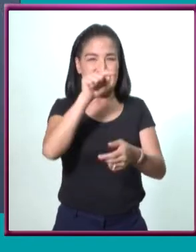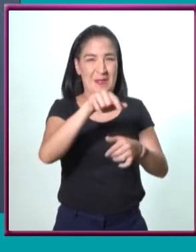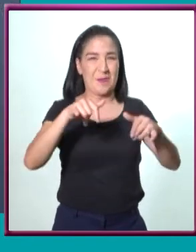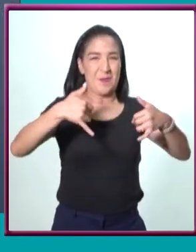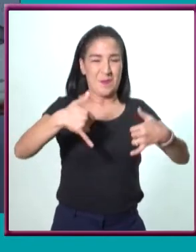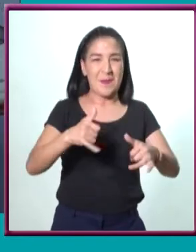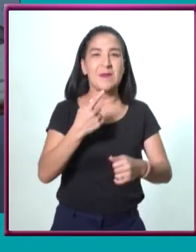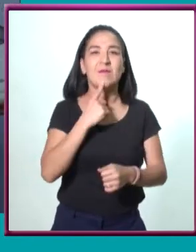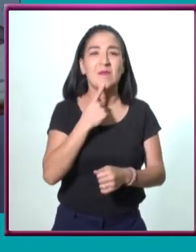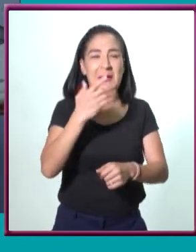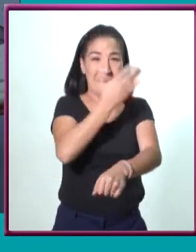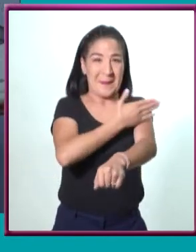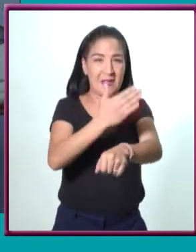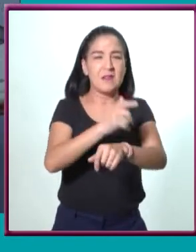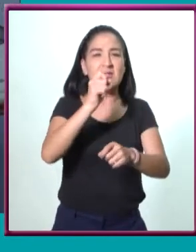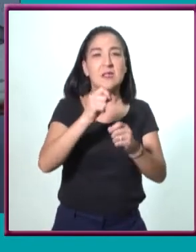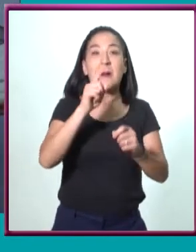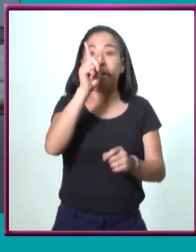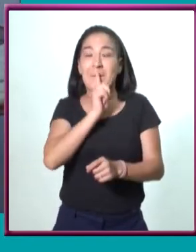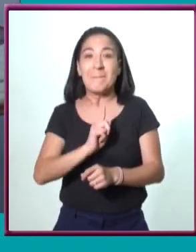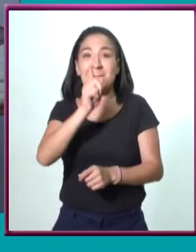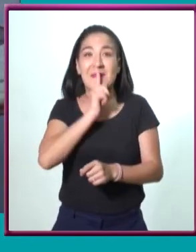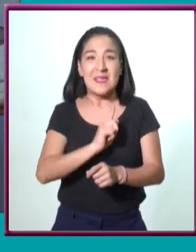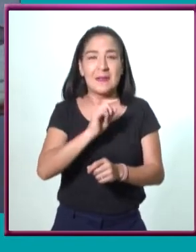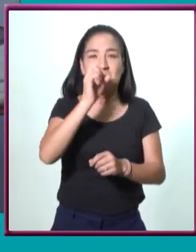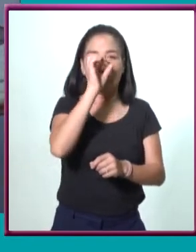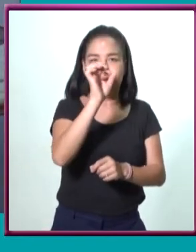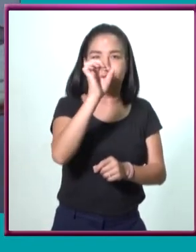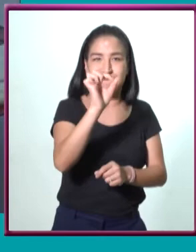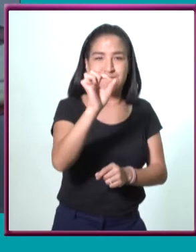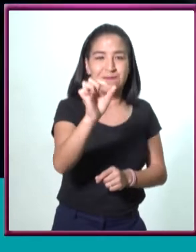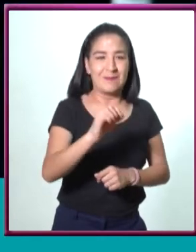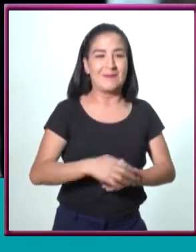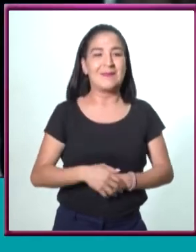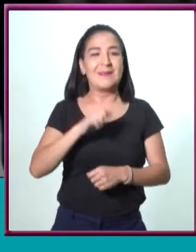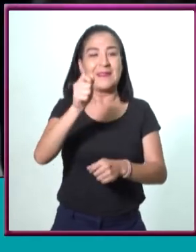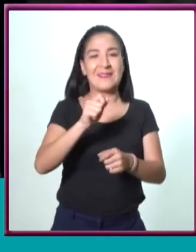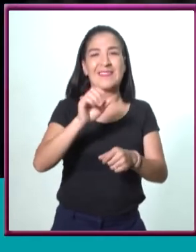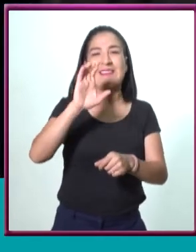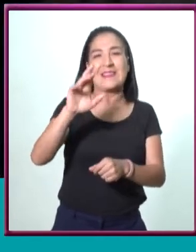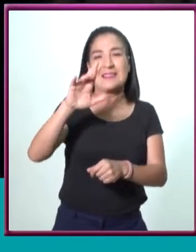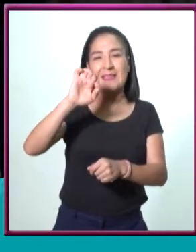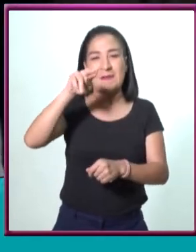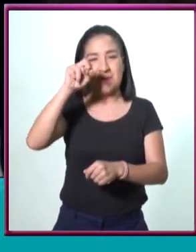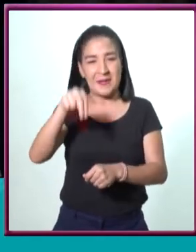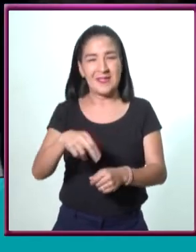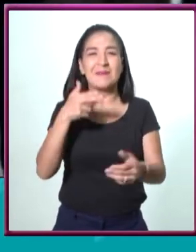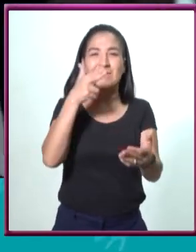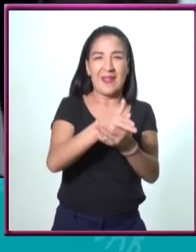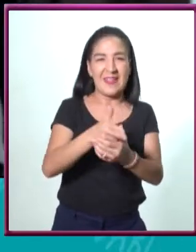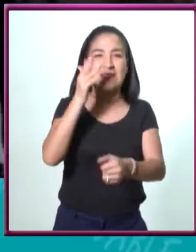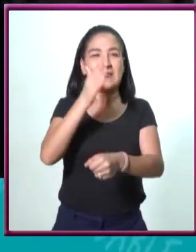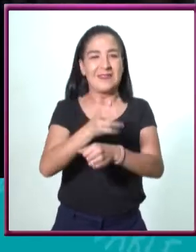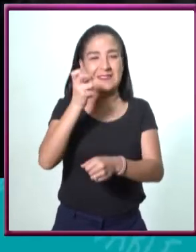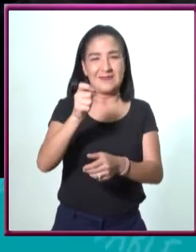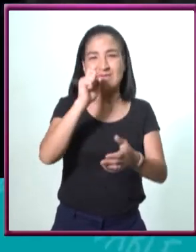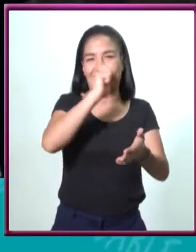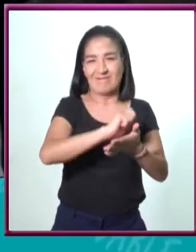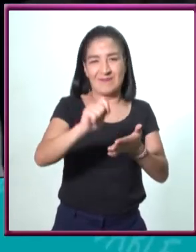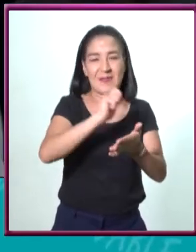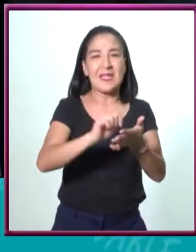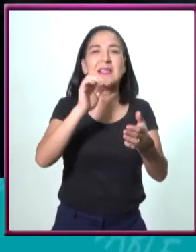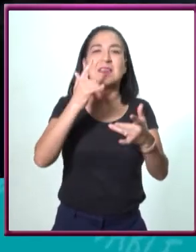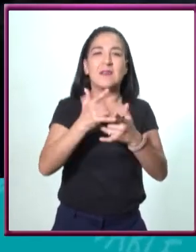de madera le crece la nariz cada vez que miente. En Crimen y Castigo, del escritor ruso Fyodor